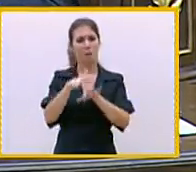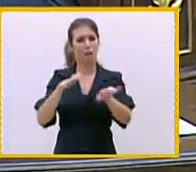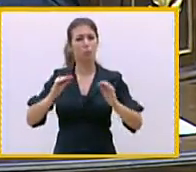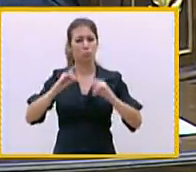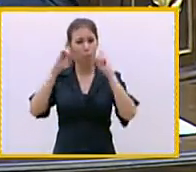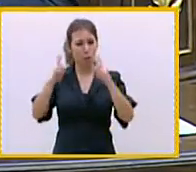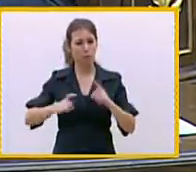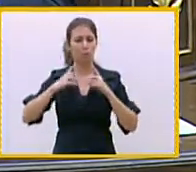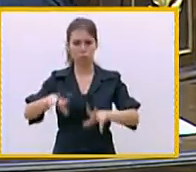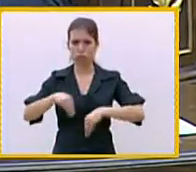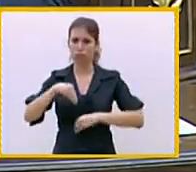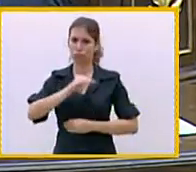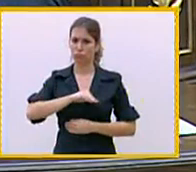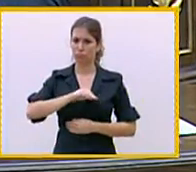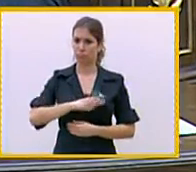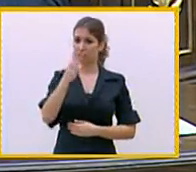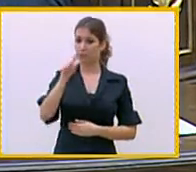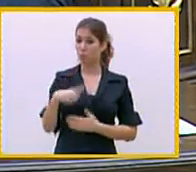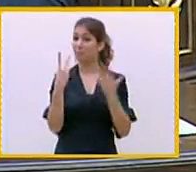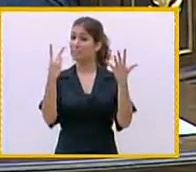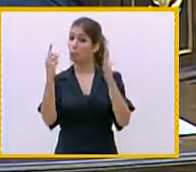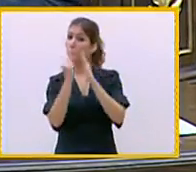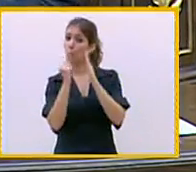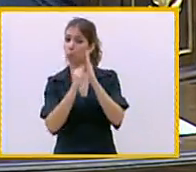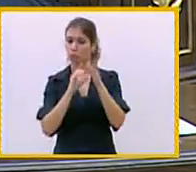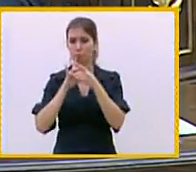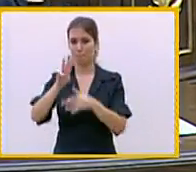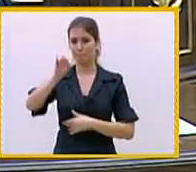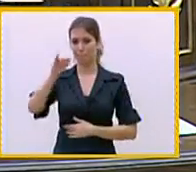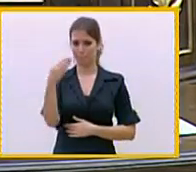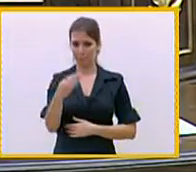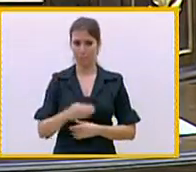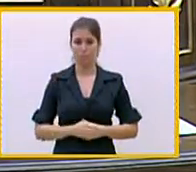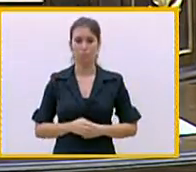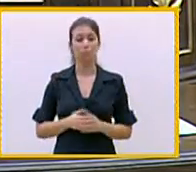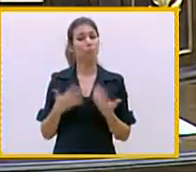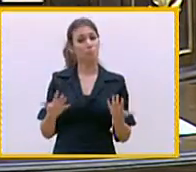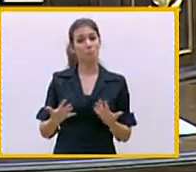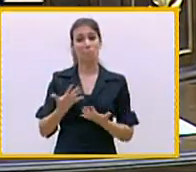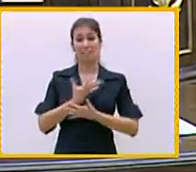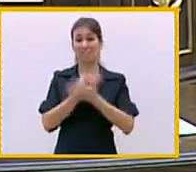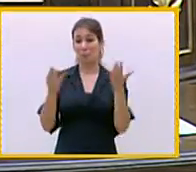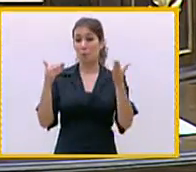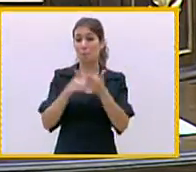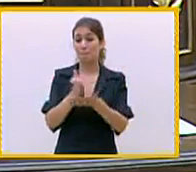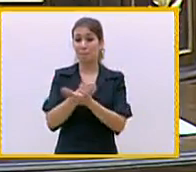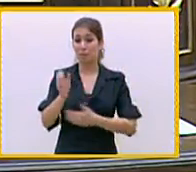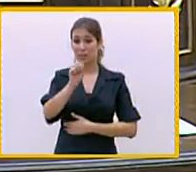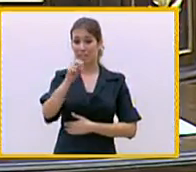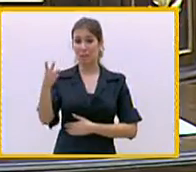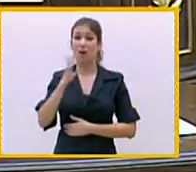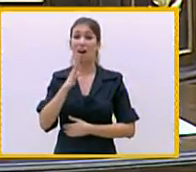realizado, 3,7 puntos del PIB. La reducción de más de 19.000 millones de euros del déficit